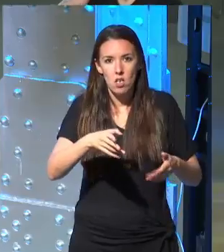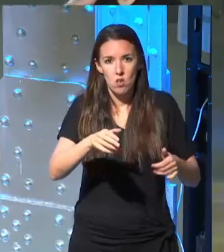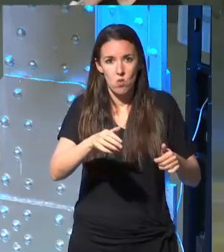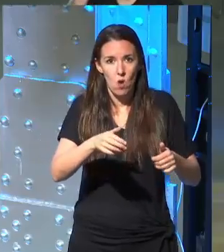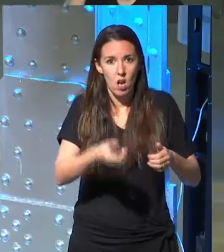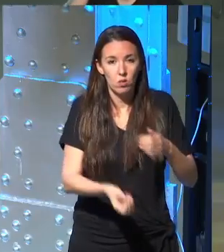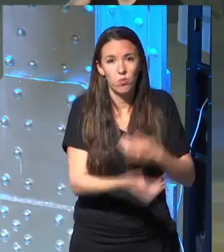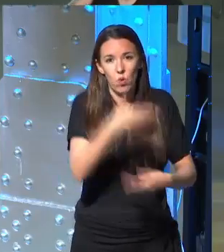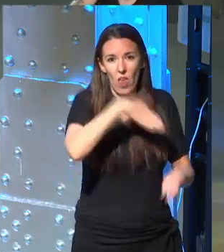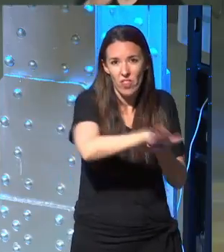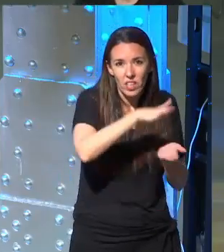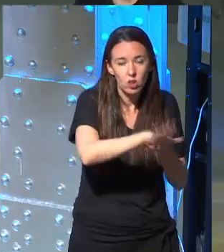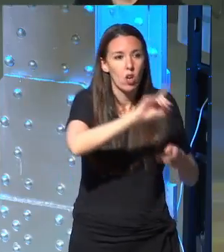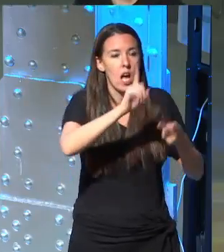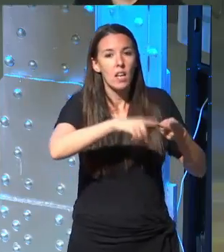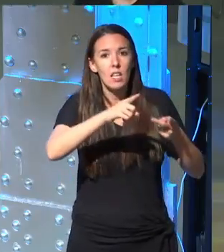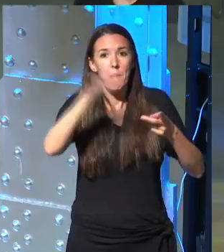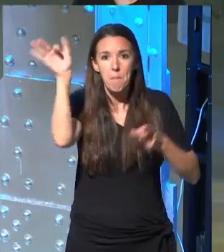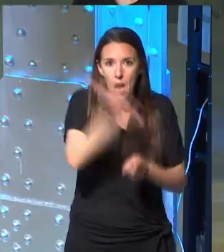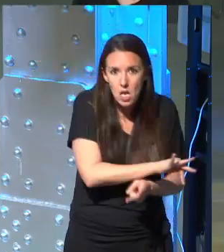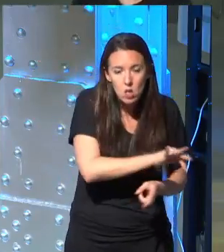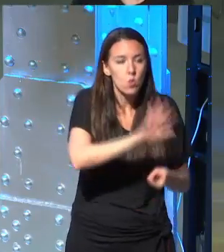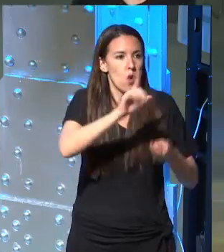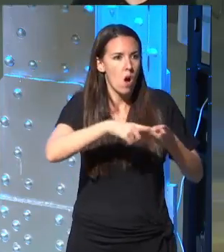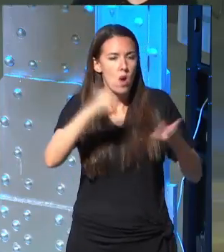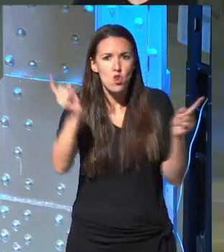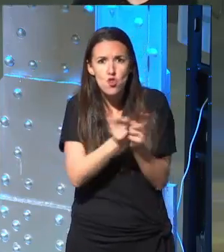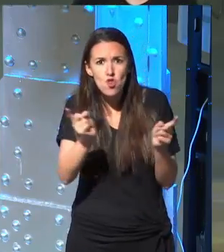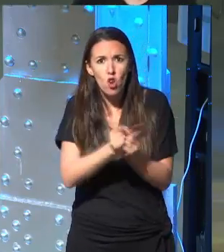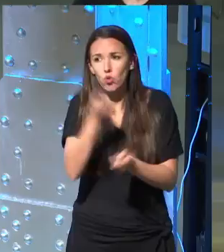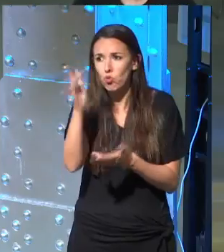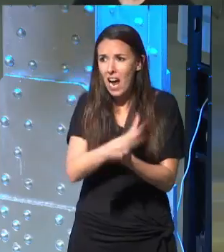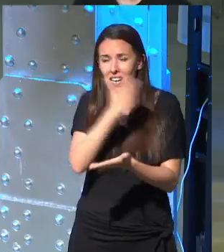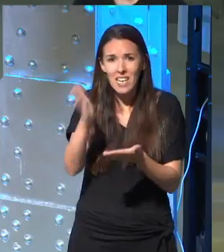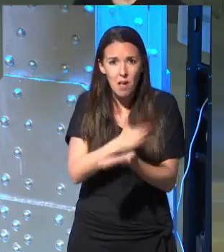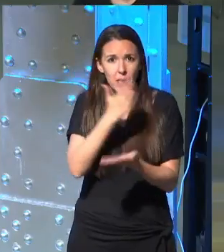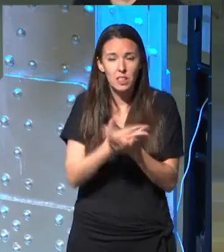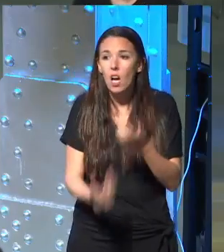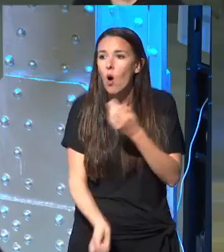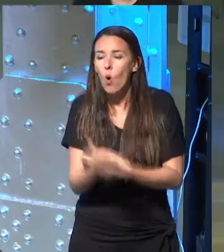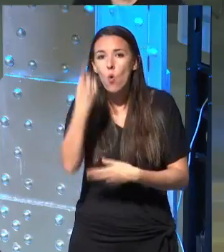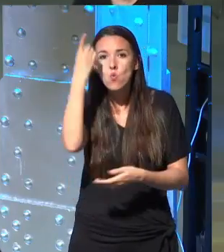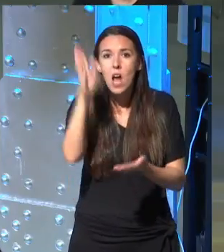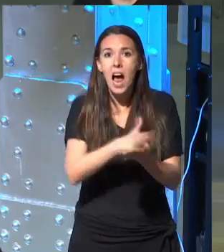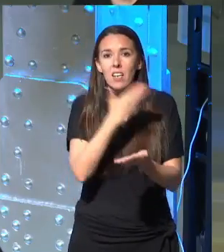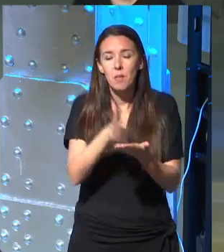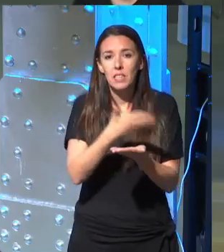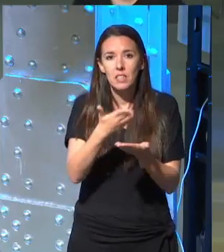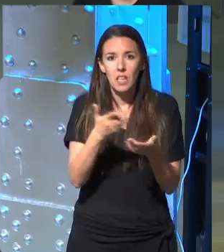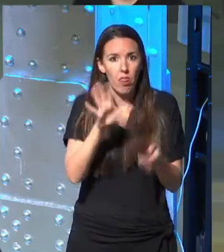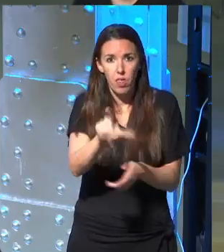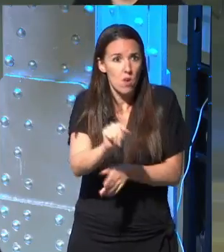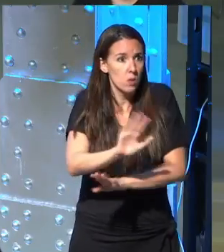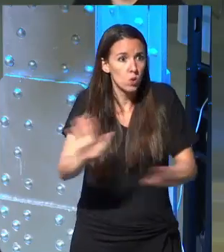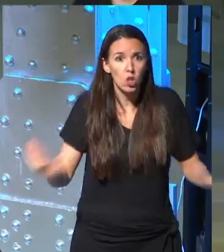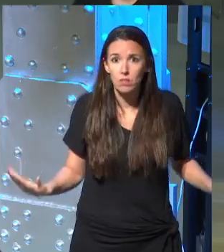una editorial, sacaste adelante un largo, sacaste adelante un montón de cortos, una revista, fundaste una revista en... En cinco